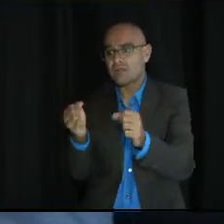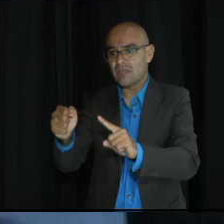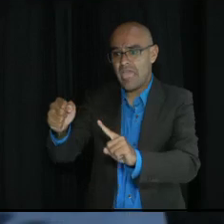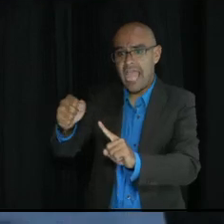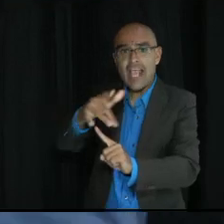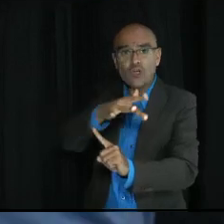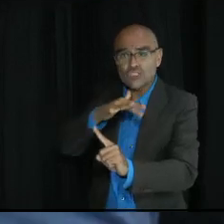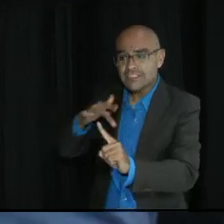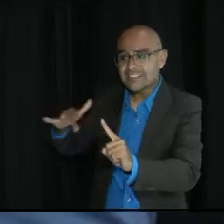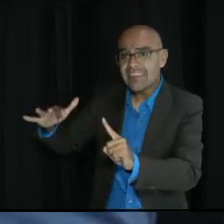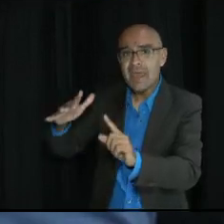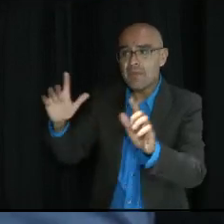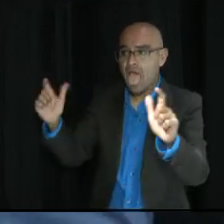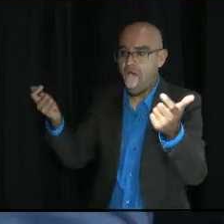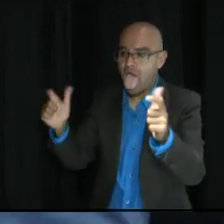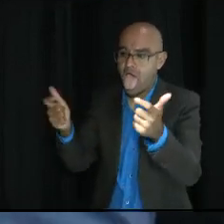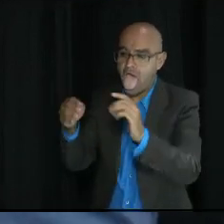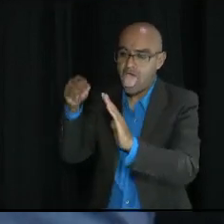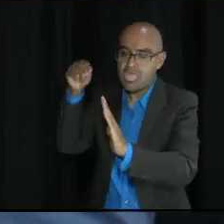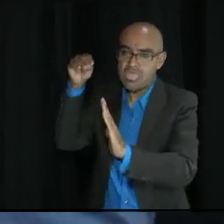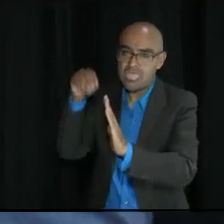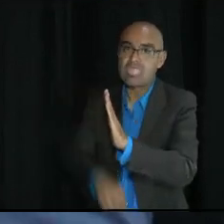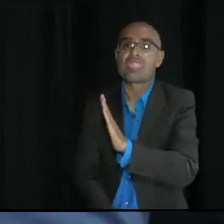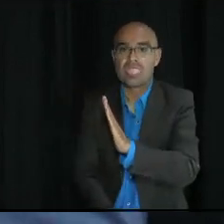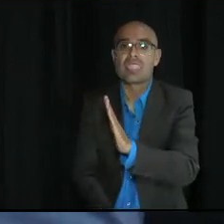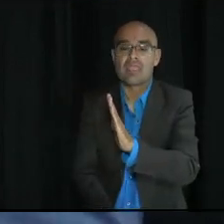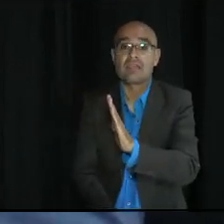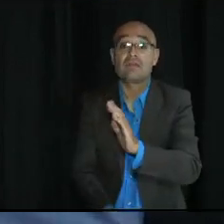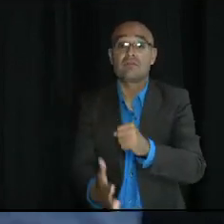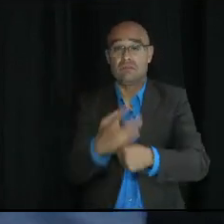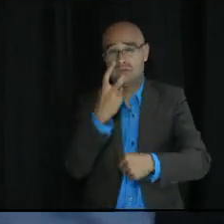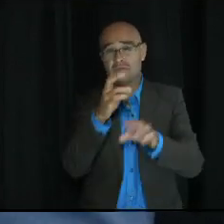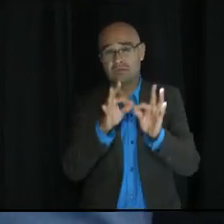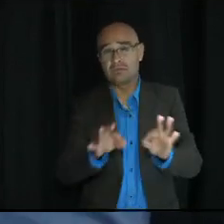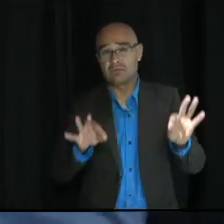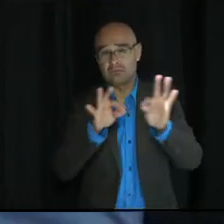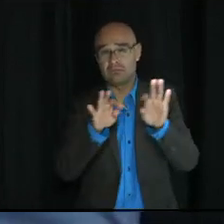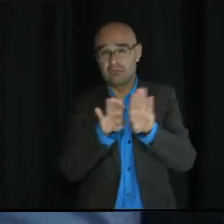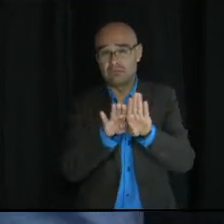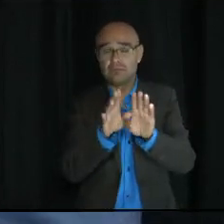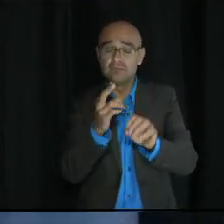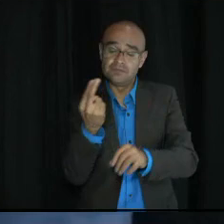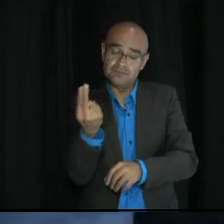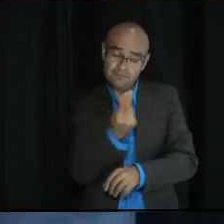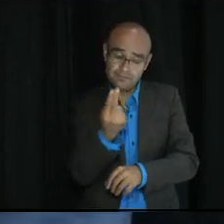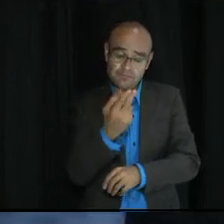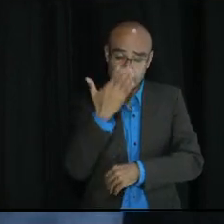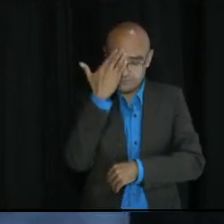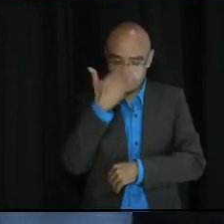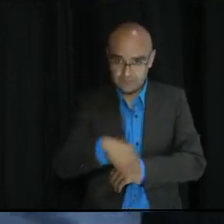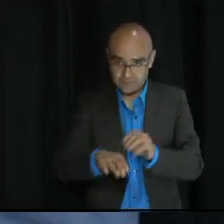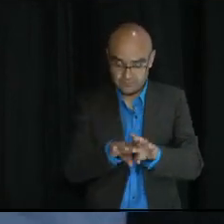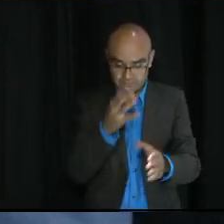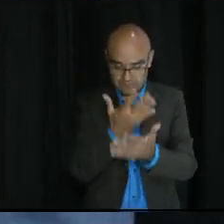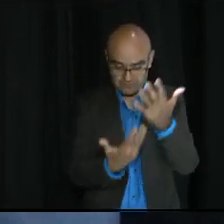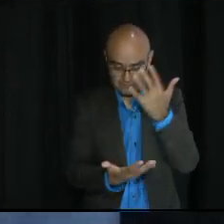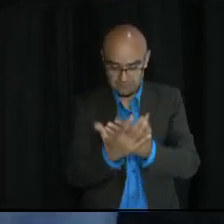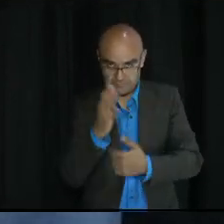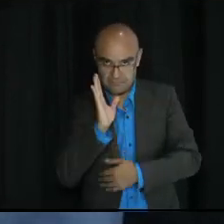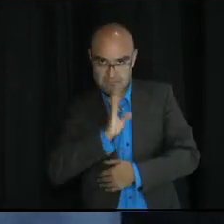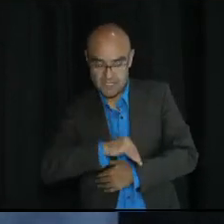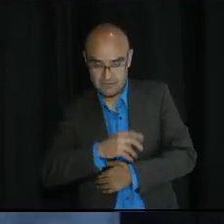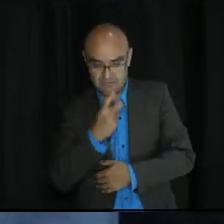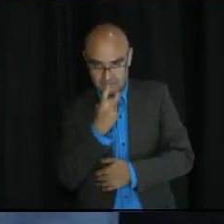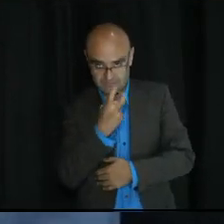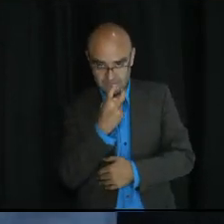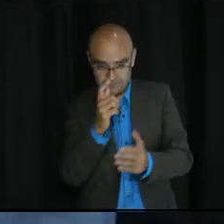Entonces, por eso es tan importante cobrar conciencia para evitar ser proclive a este tipo de actos que puedan ser constitutivos